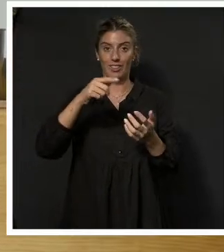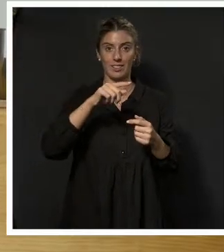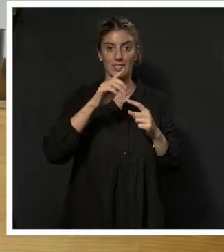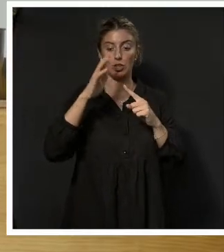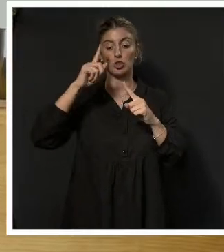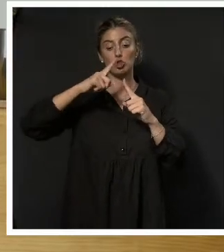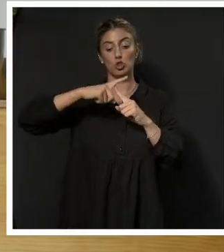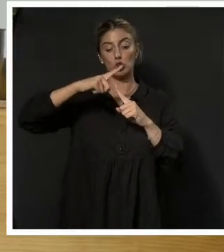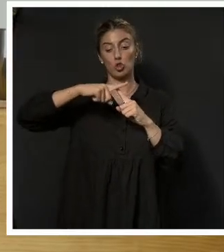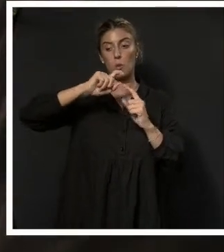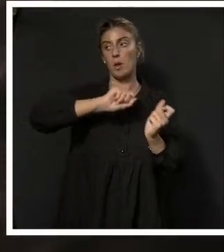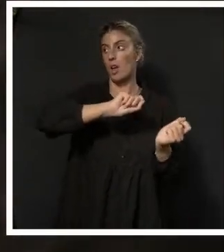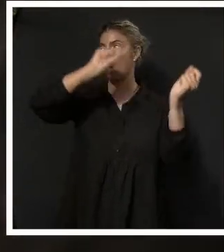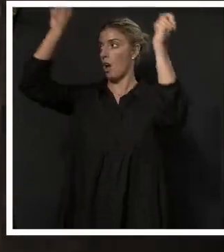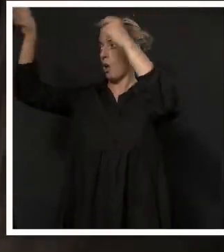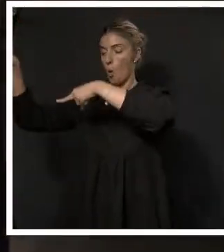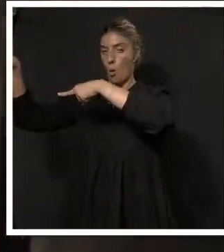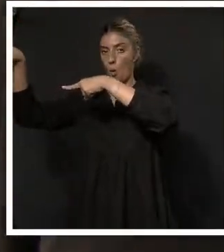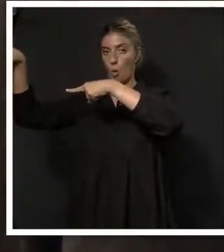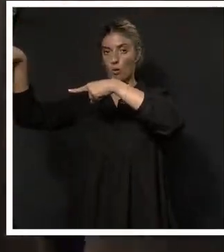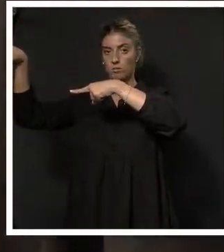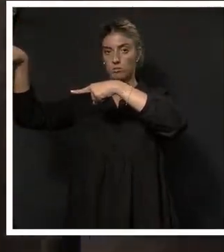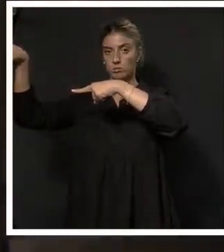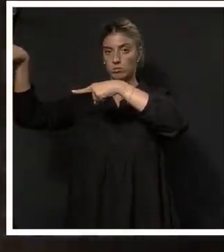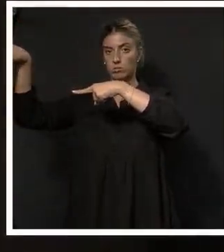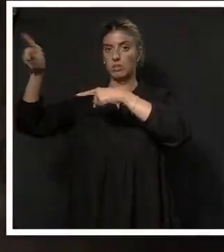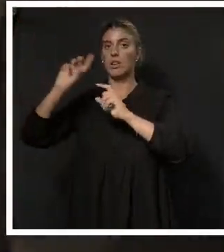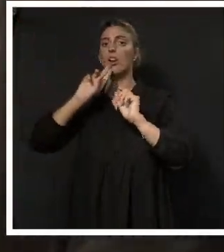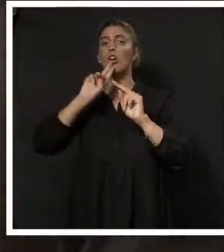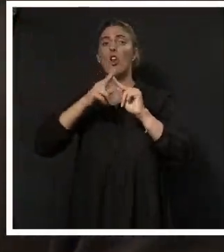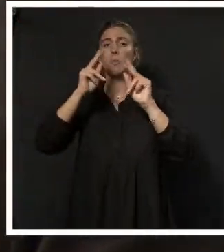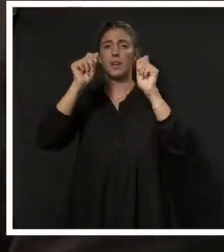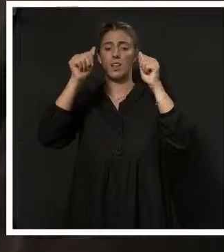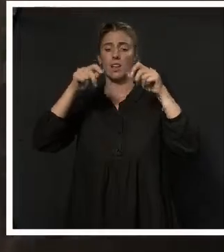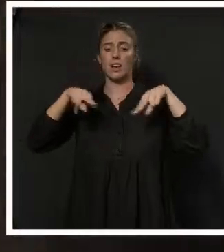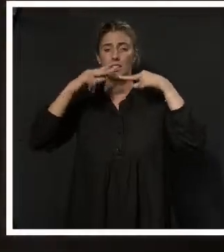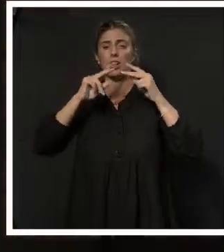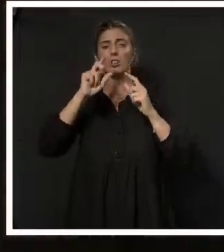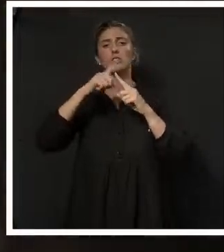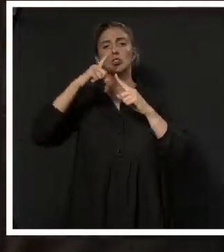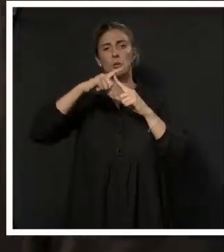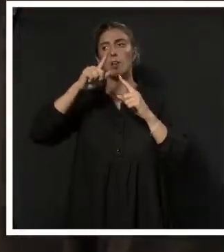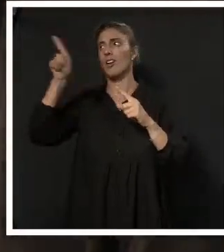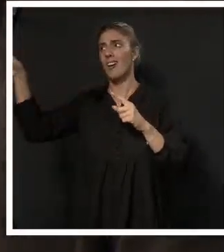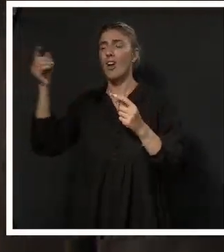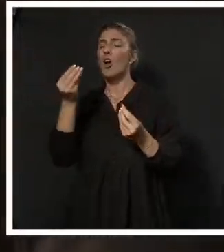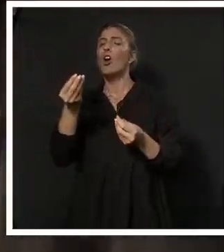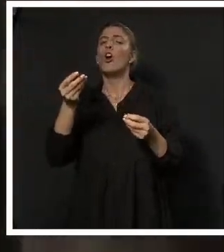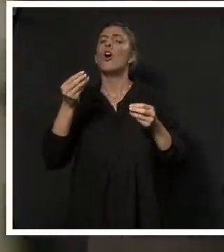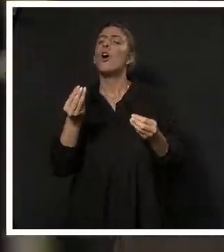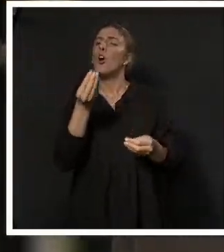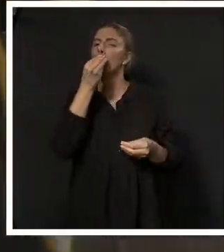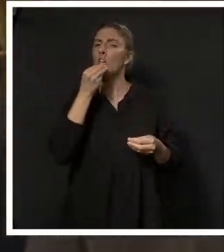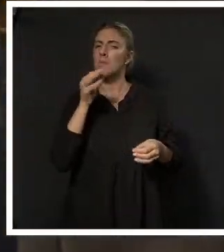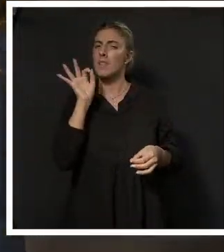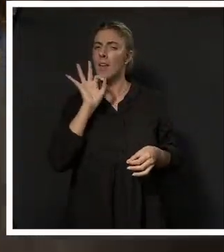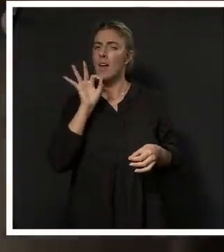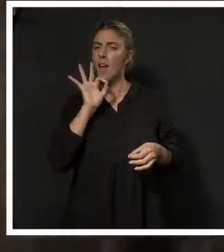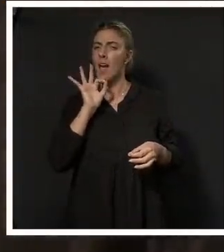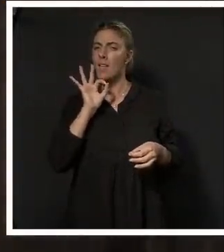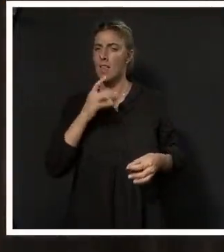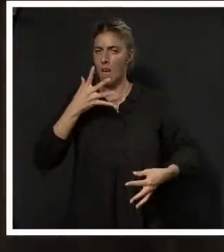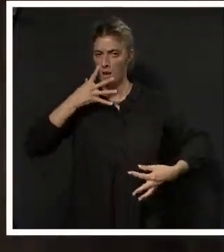dominio en Grand Street porque comía comida gallega de verdades qué Guay